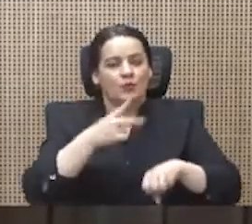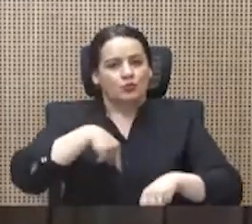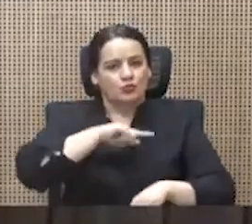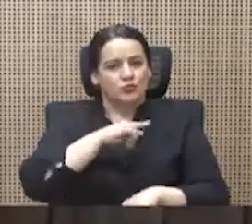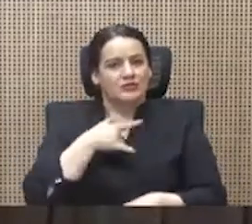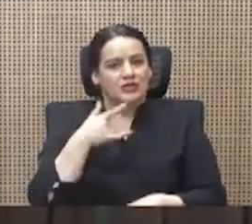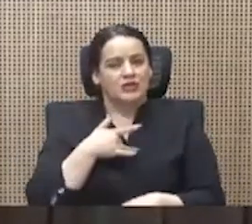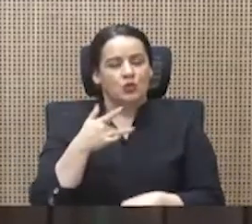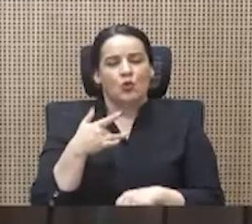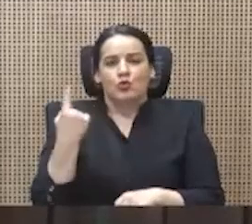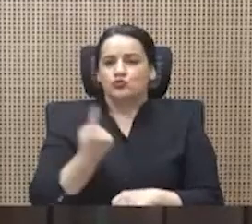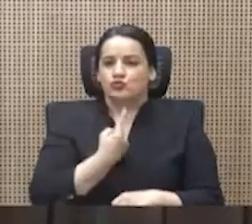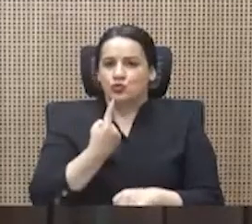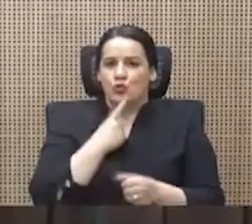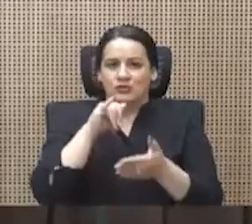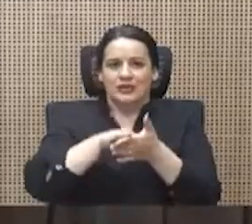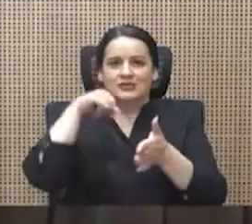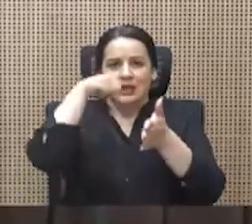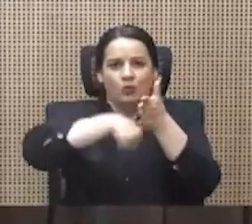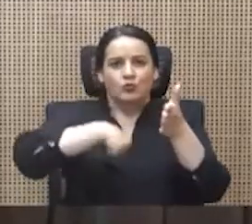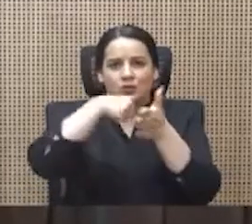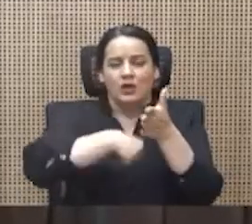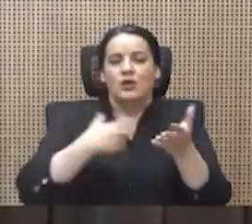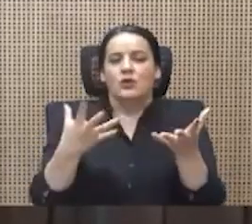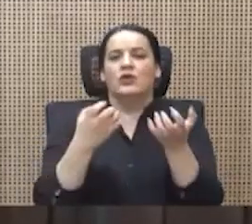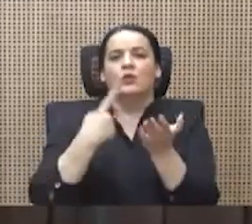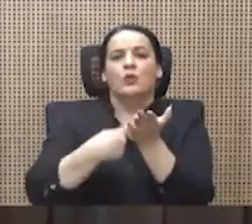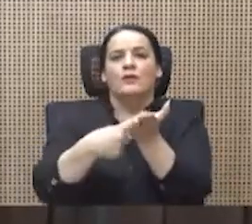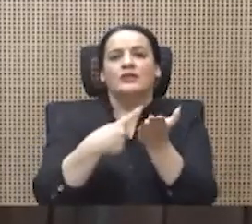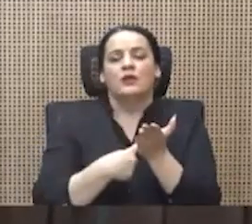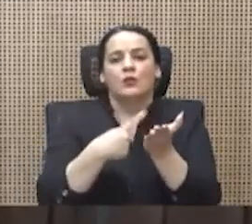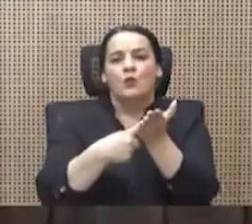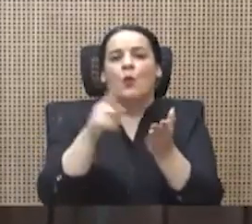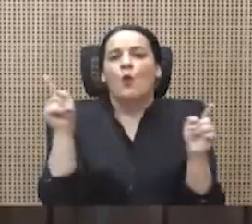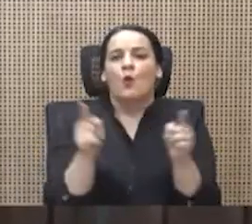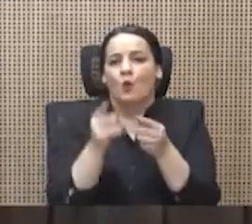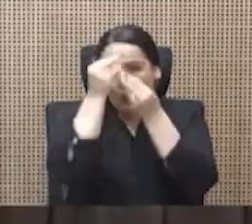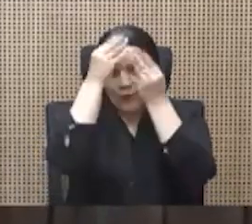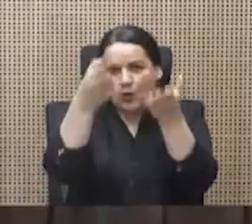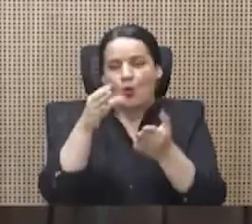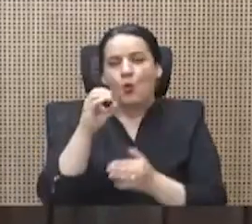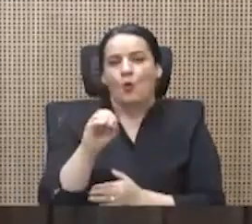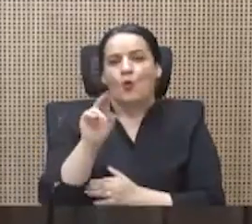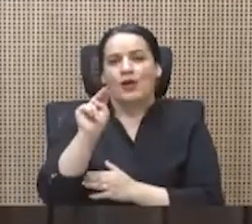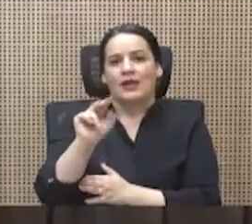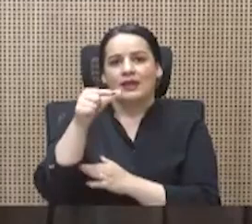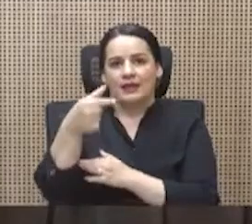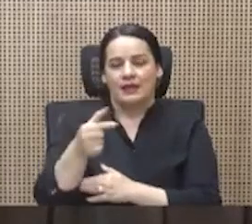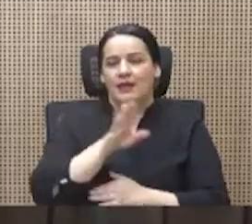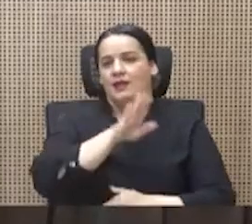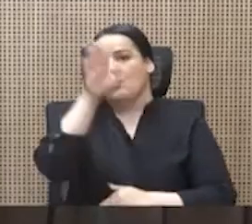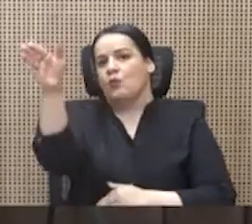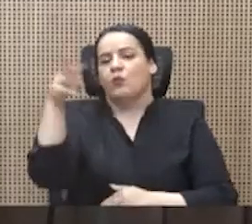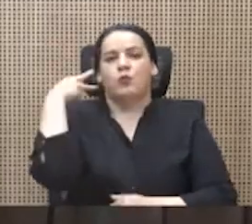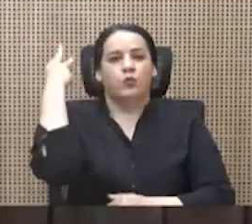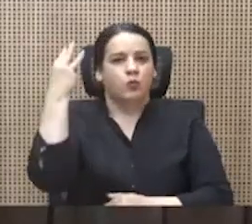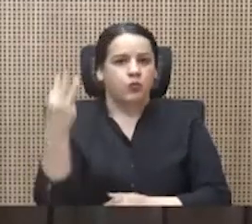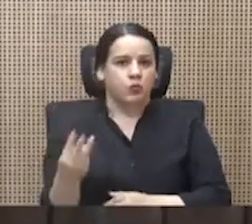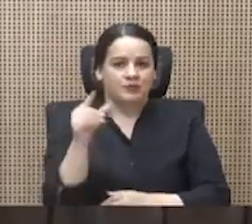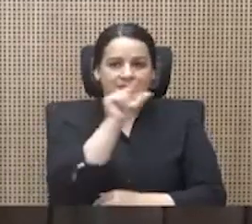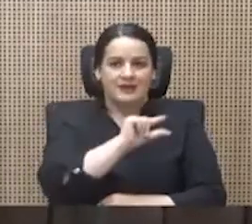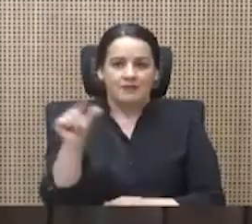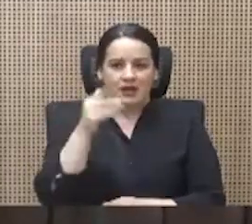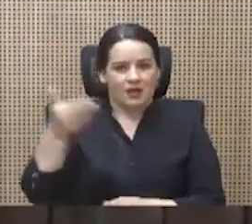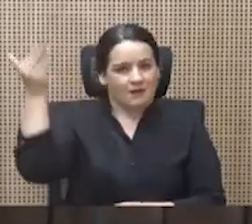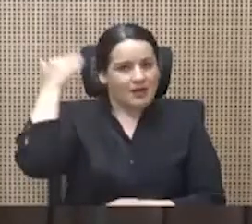quiero comentarles y leerles un pequeño comunicado de una de las ong que estuvo allá en Washington la semana pasada